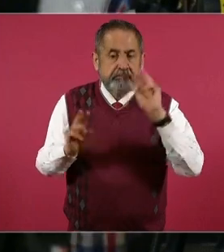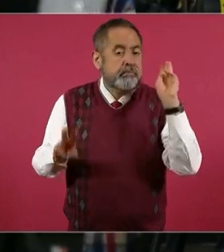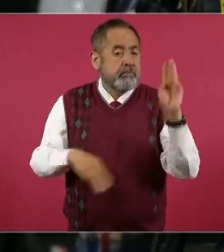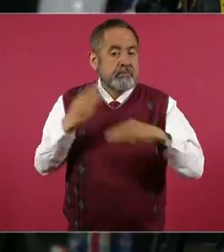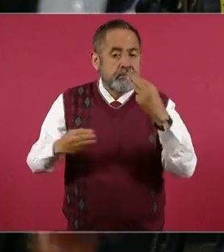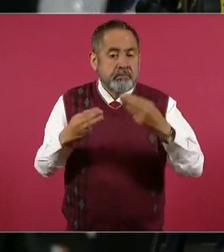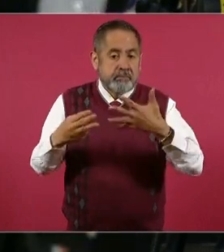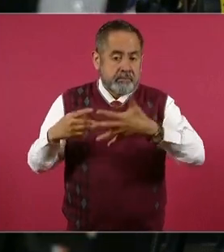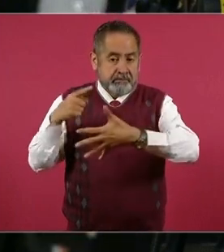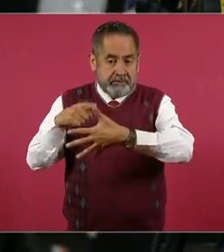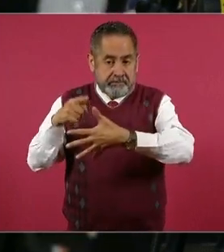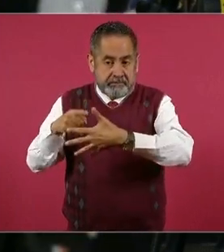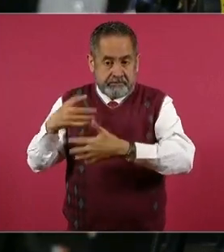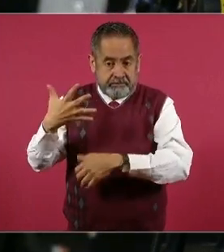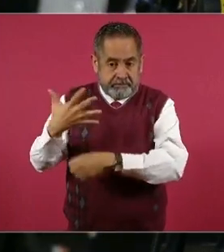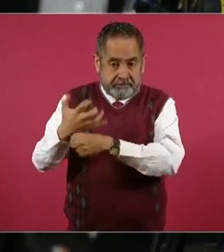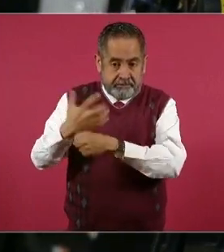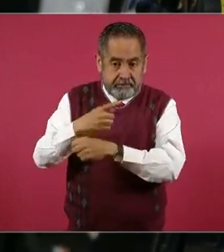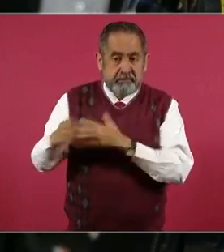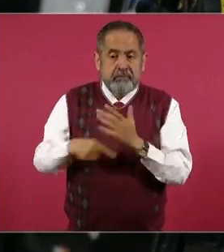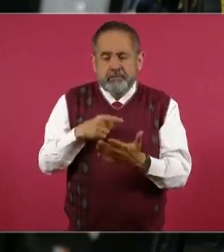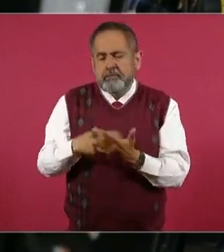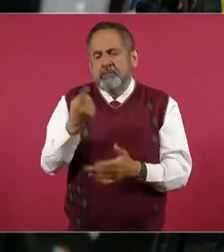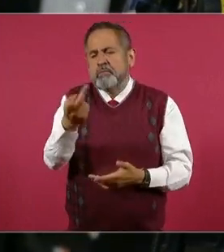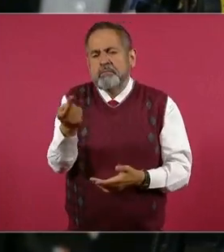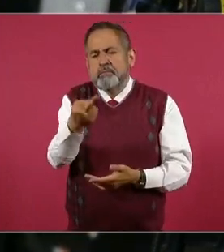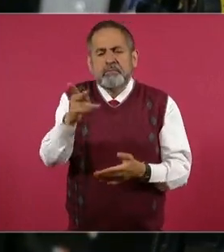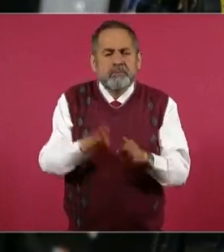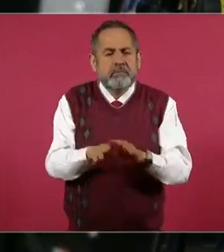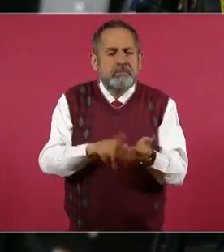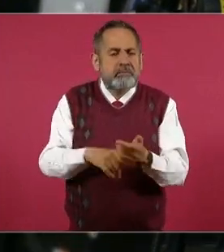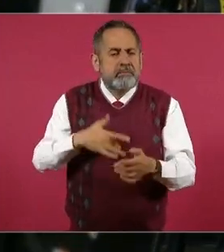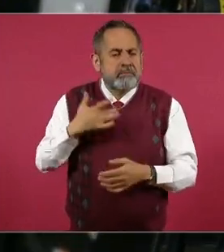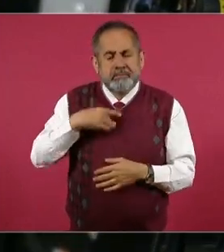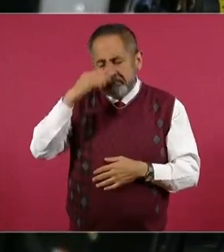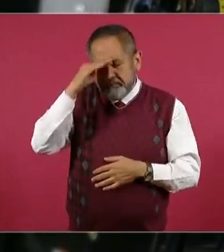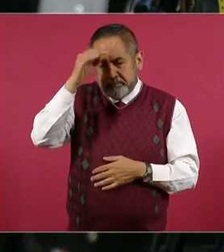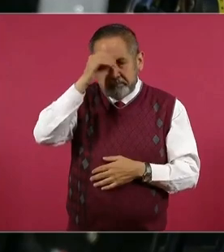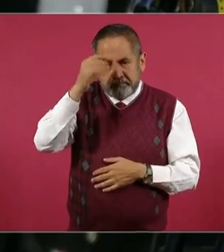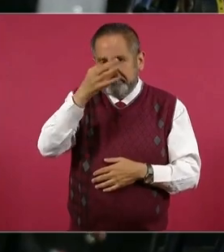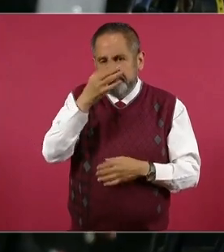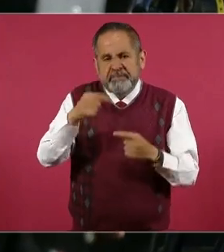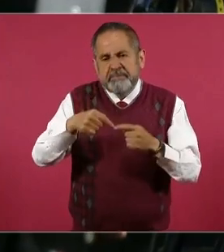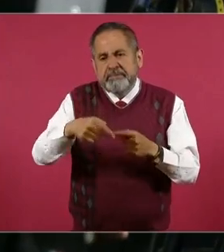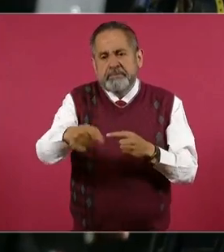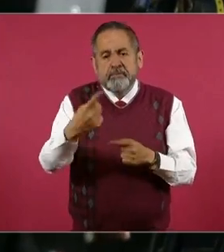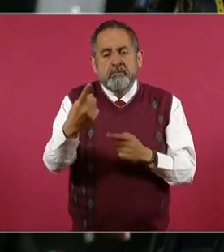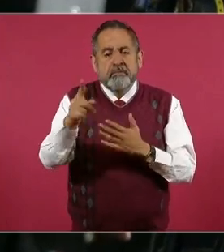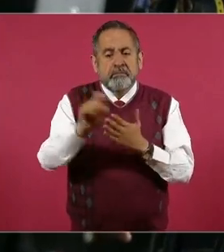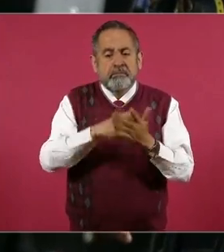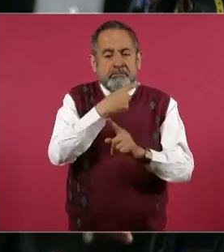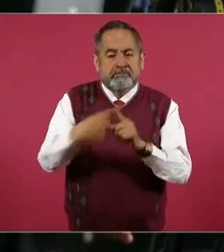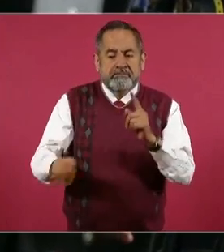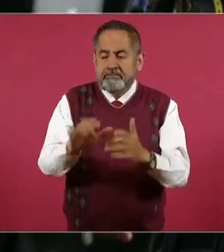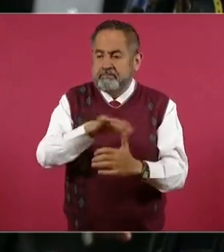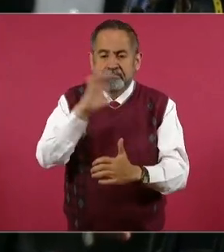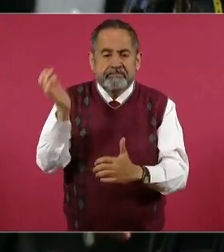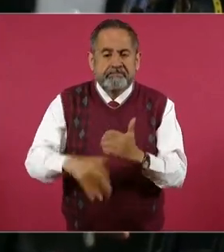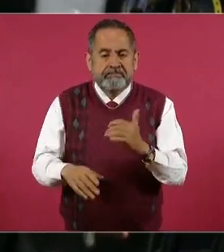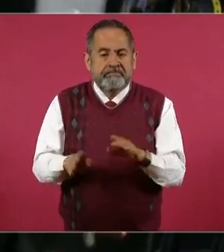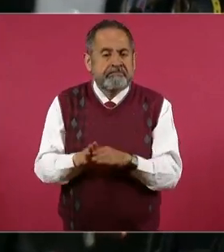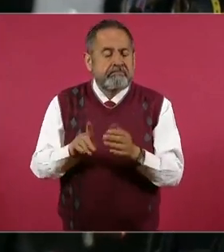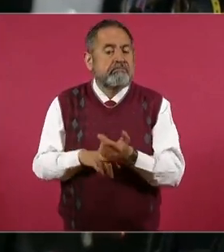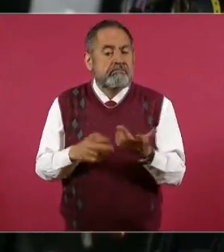nivel mundial. Preguntarles su opinión sobre estos estudios, pues estamos hablando ya prácticamente mes y medio de que finalice esa cuestión, pues